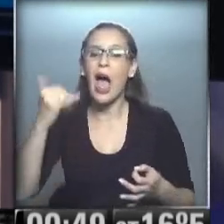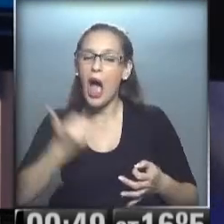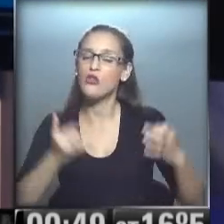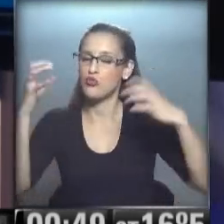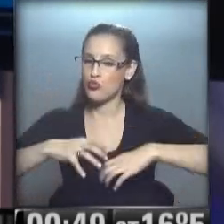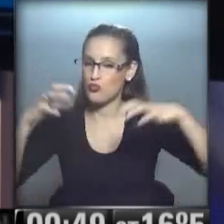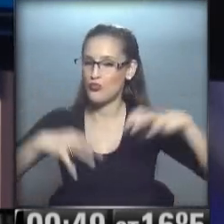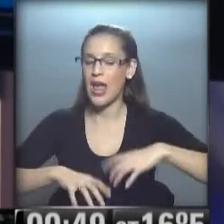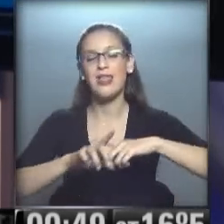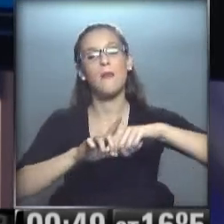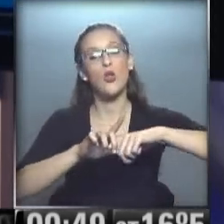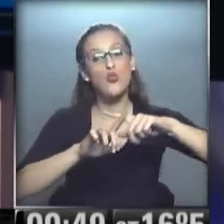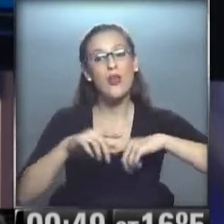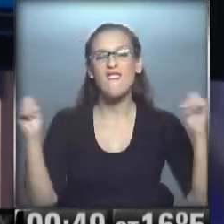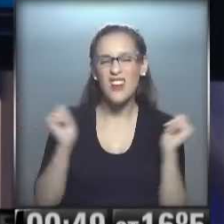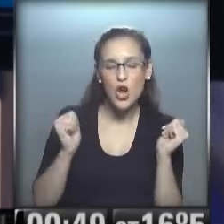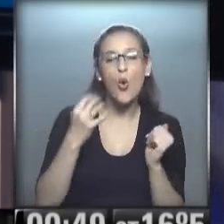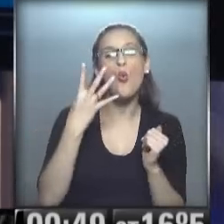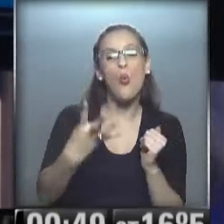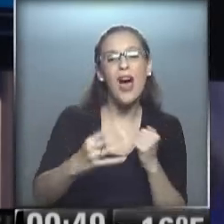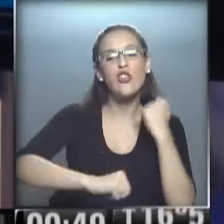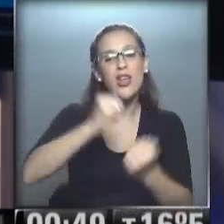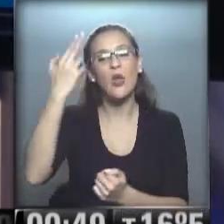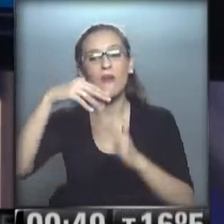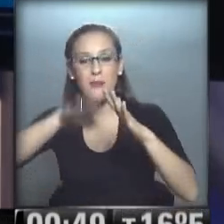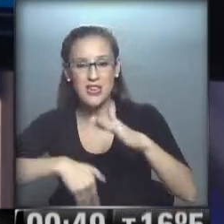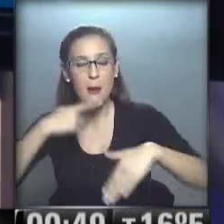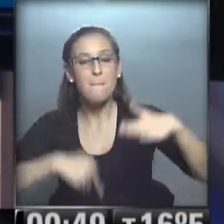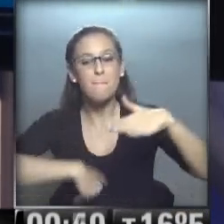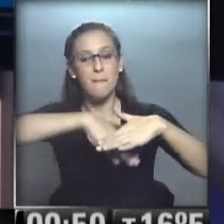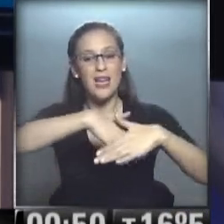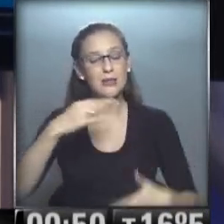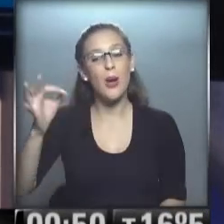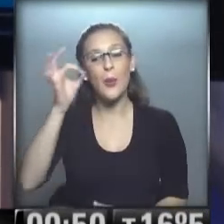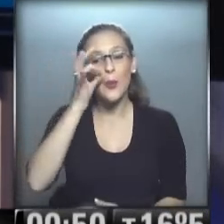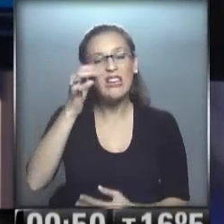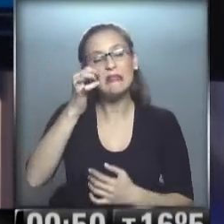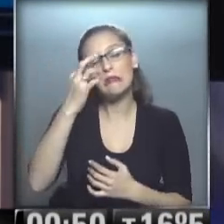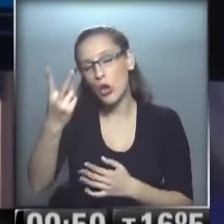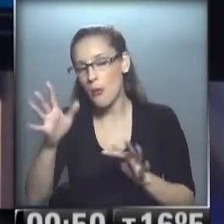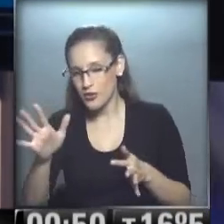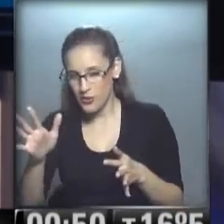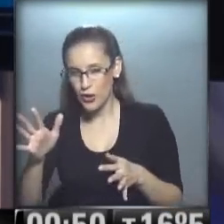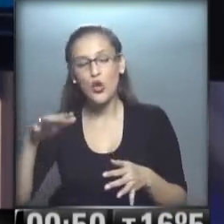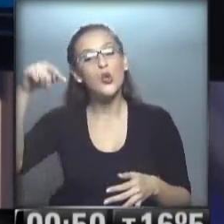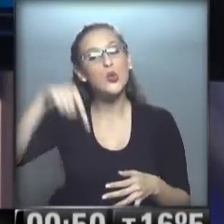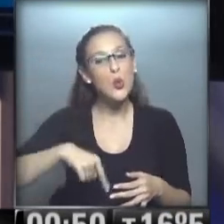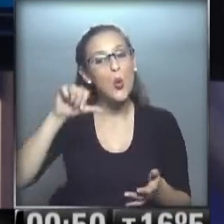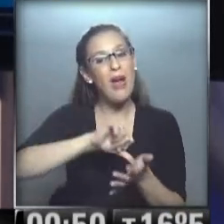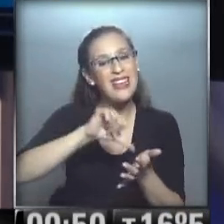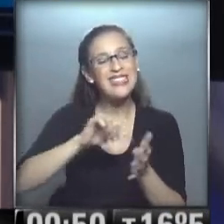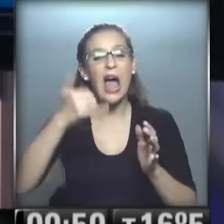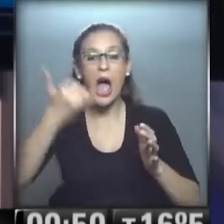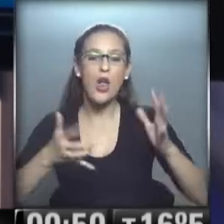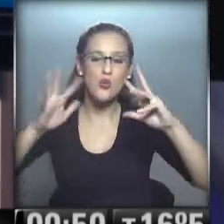Temperaturas bastante frescas, mínimas entre 4 y 9 grados, las máximas en el orden de los 22. El extremo sur del país, cielo parcialmente